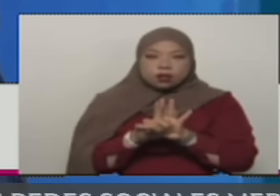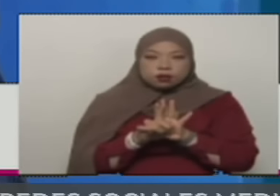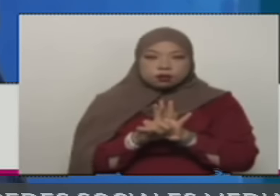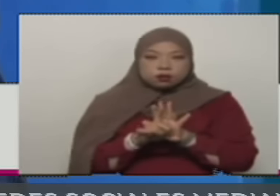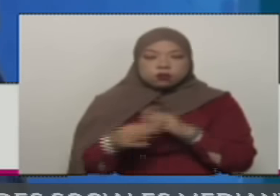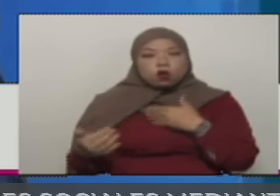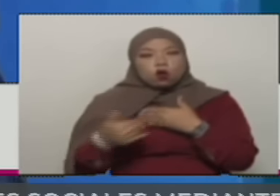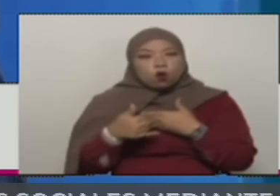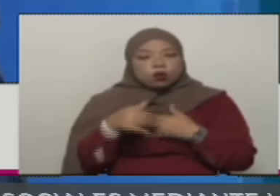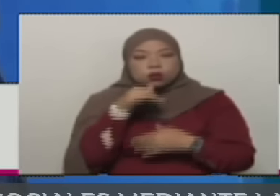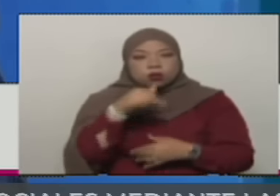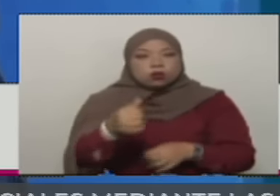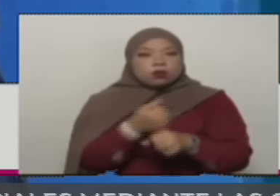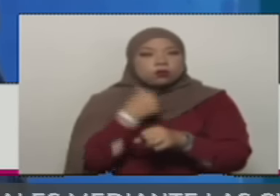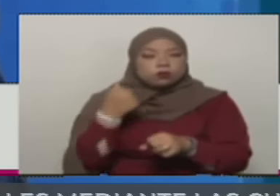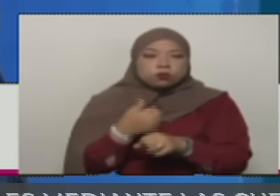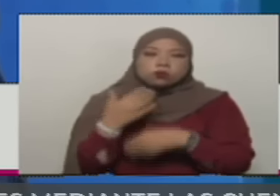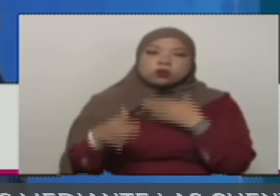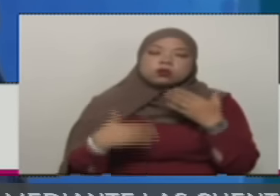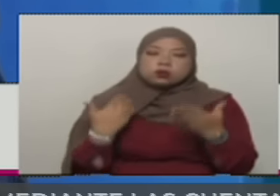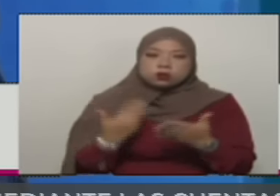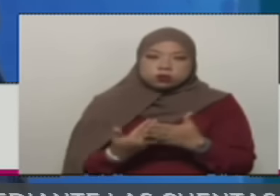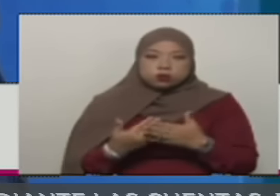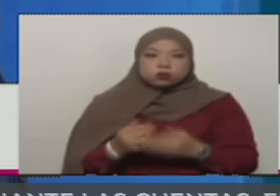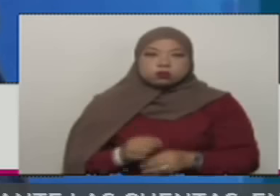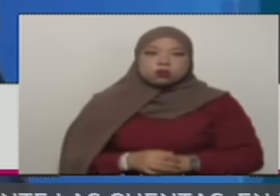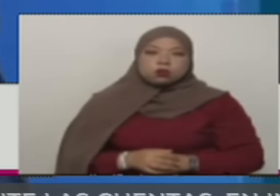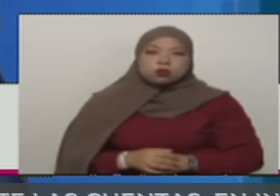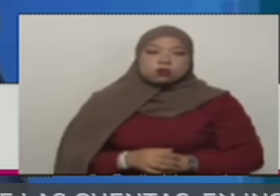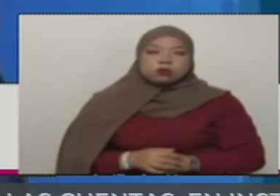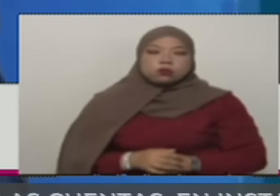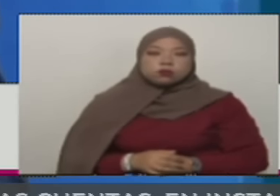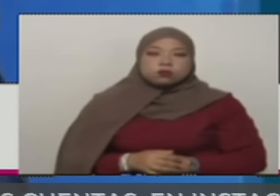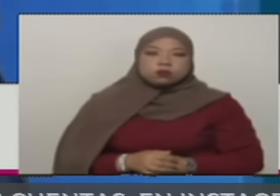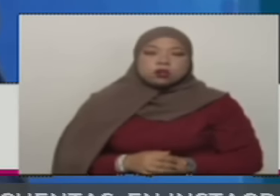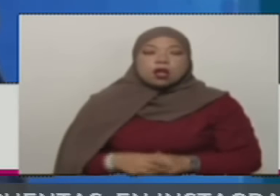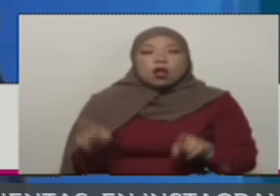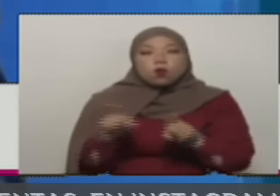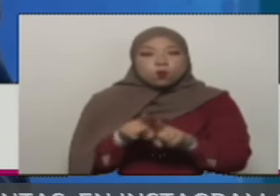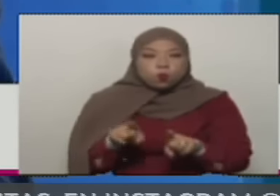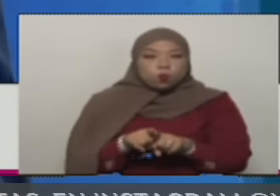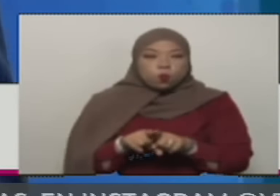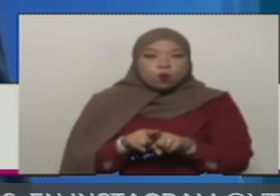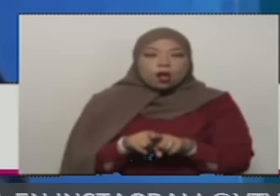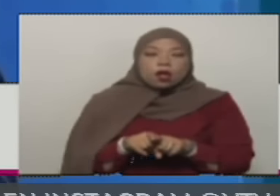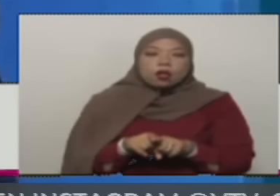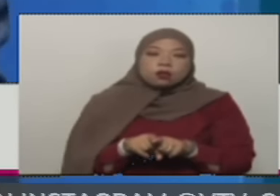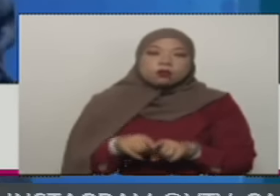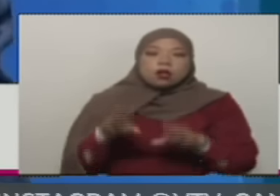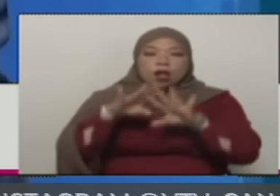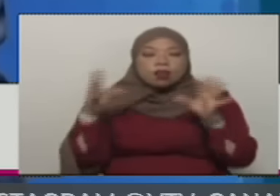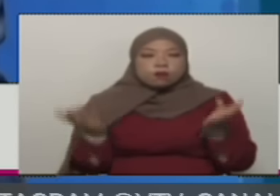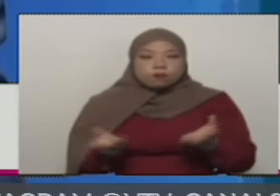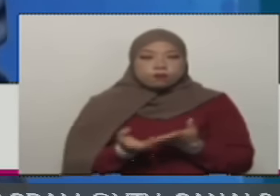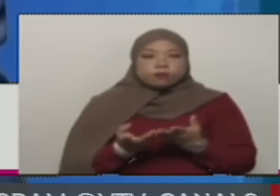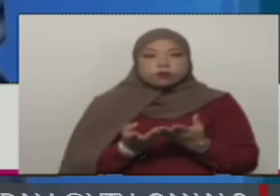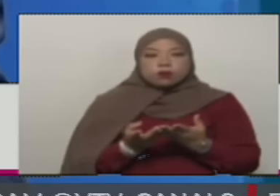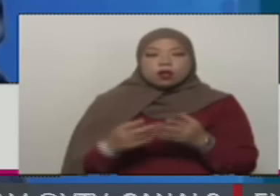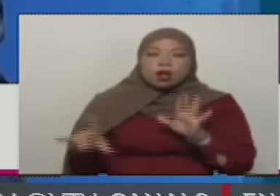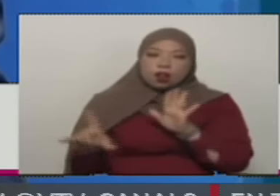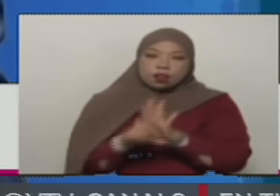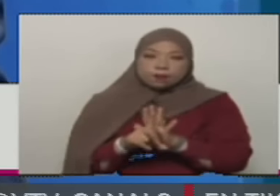contra el fascismo, el neofascismo y corrientes similares. En el mundo existen muchas leyes como